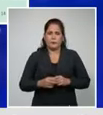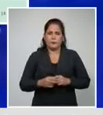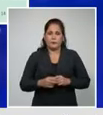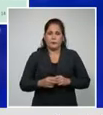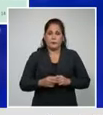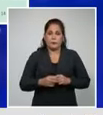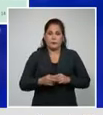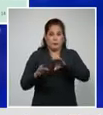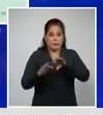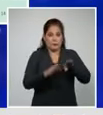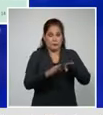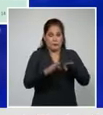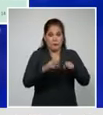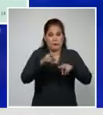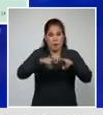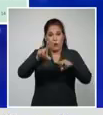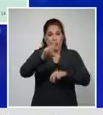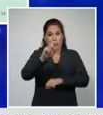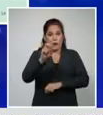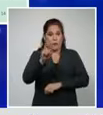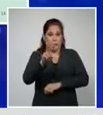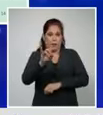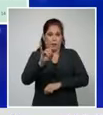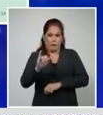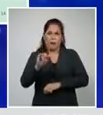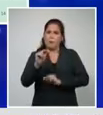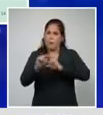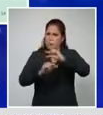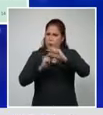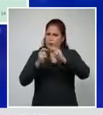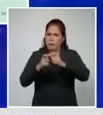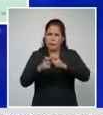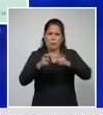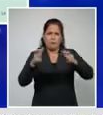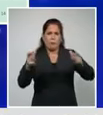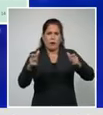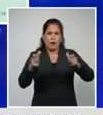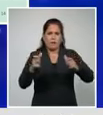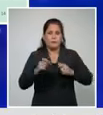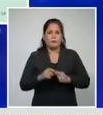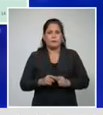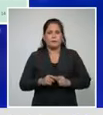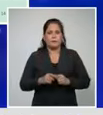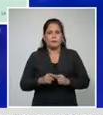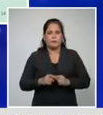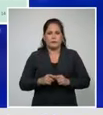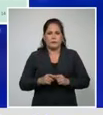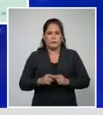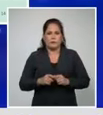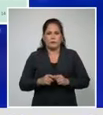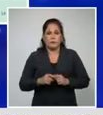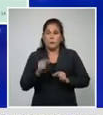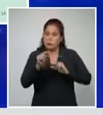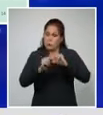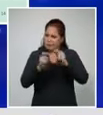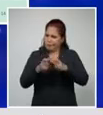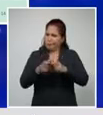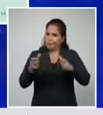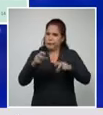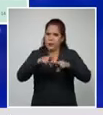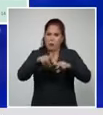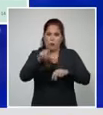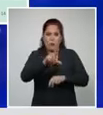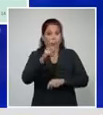26 casos en Holguín ayer significa un incremento de 16 casos más que el día anterior.